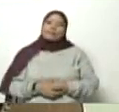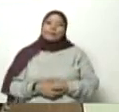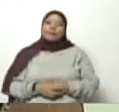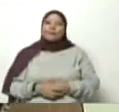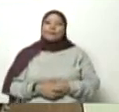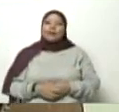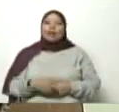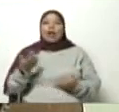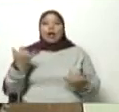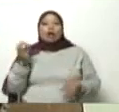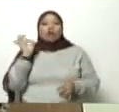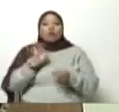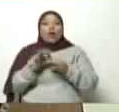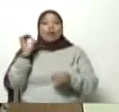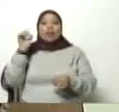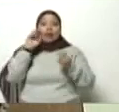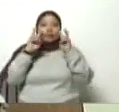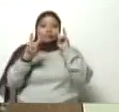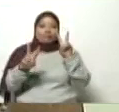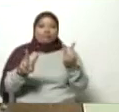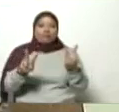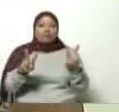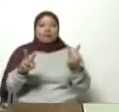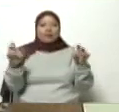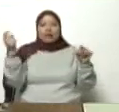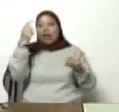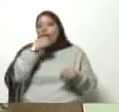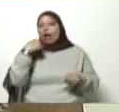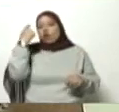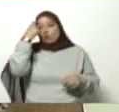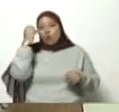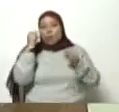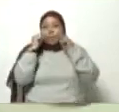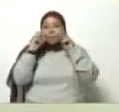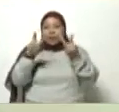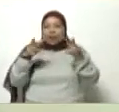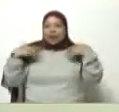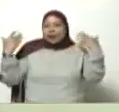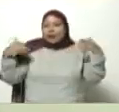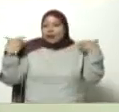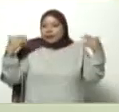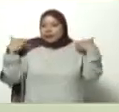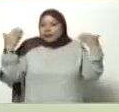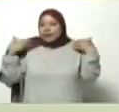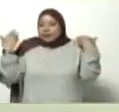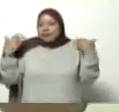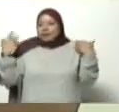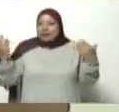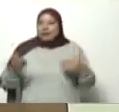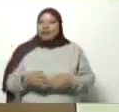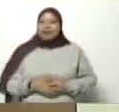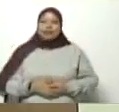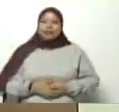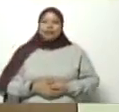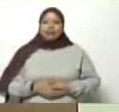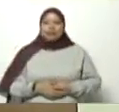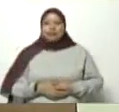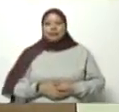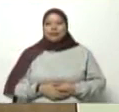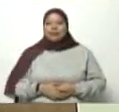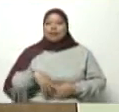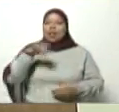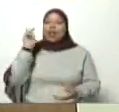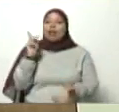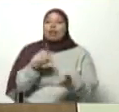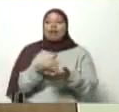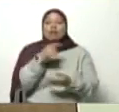la fortuna de ver las caras de la gente que está presente en el acto. Pero además yo